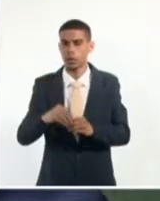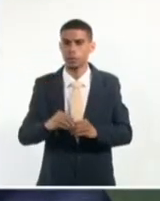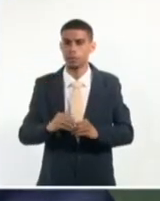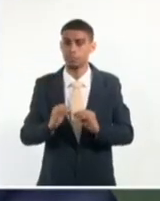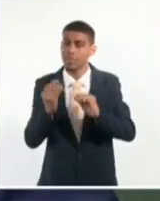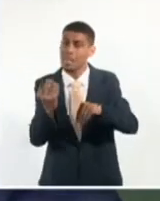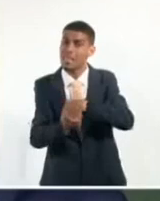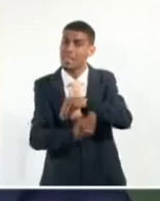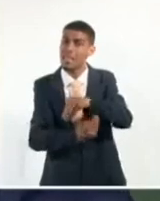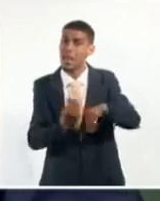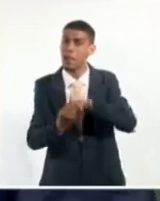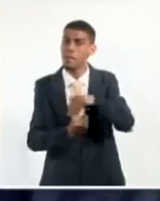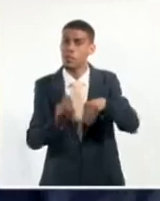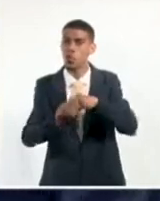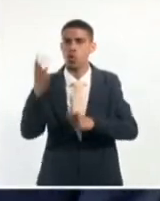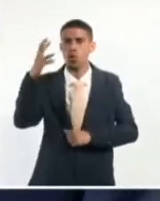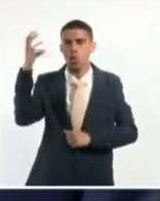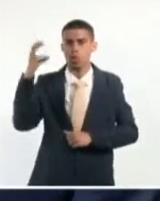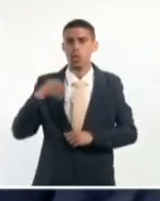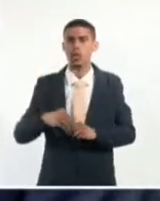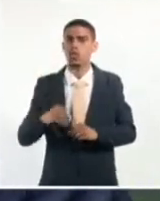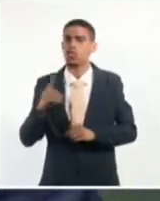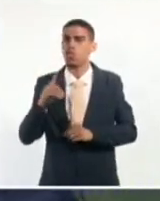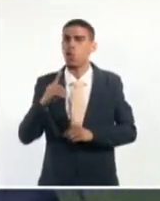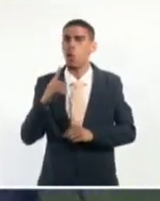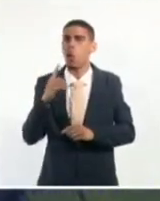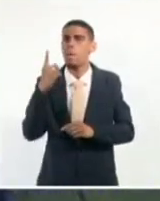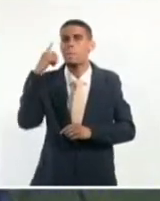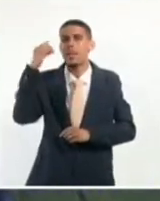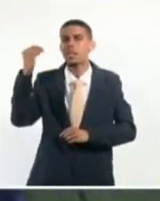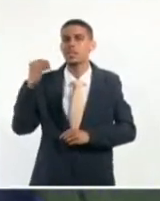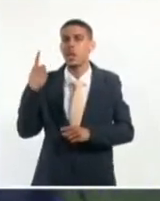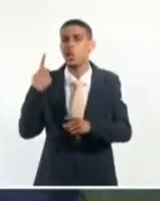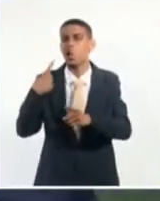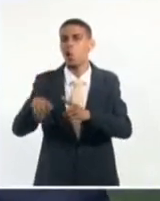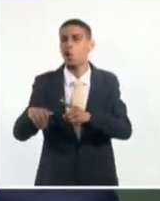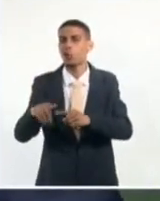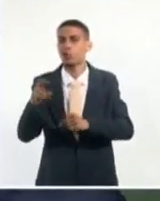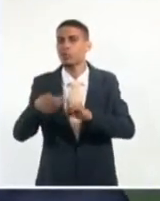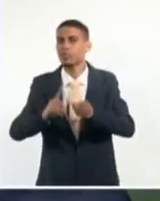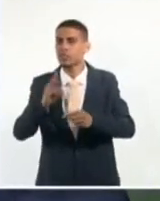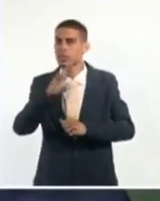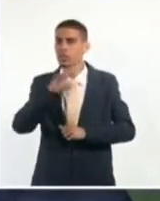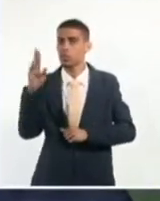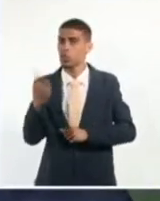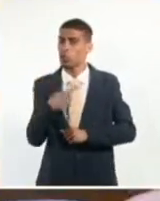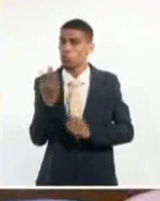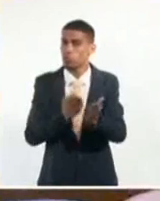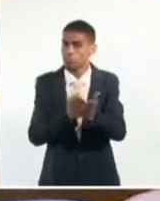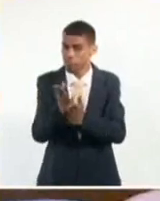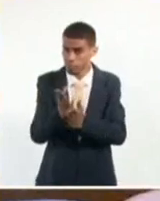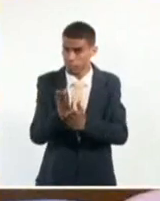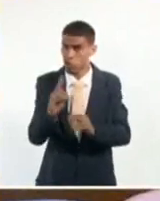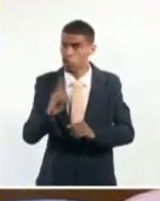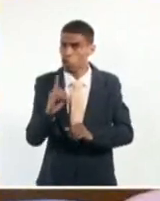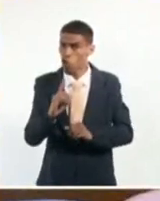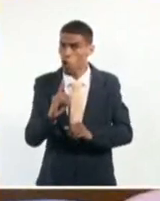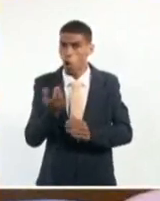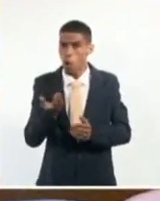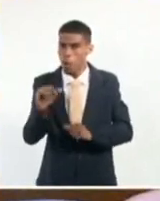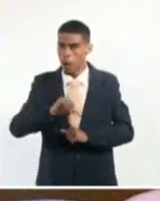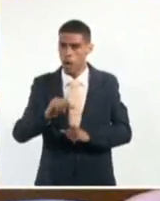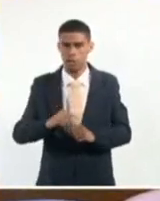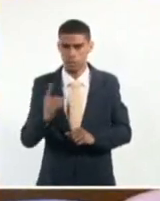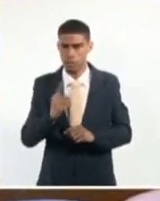nuestro gobierno no debe ilusionar a los adversarios de la revolución. Somos la continuidad, no la ruptura.